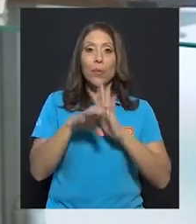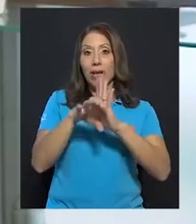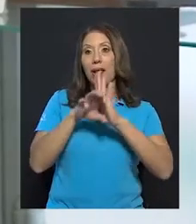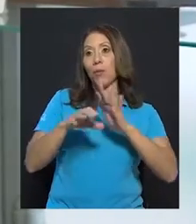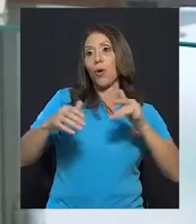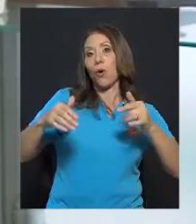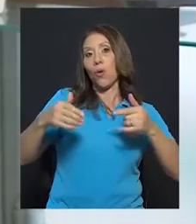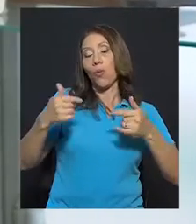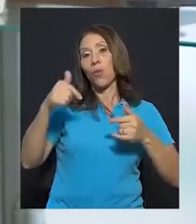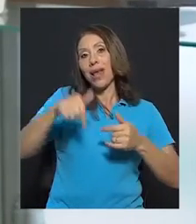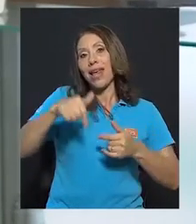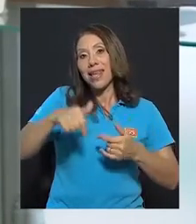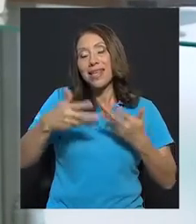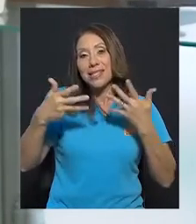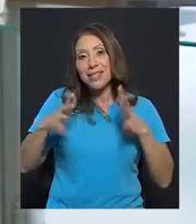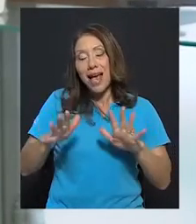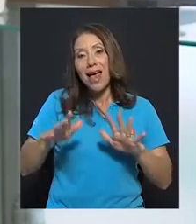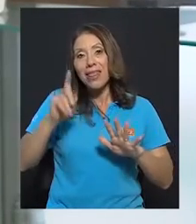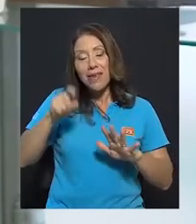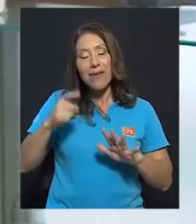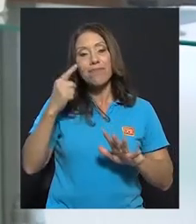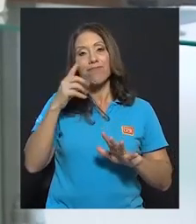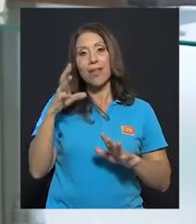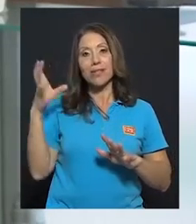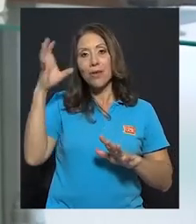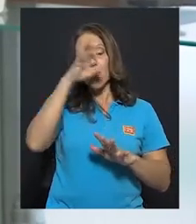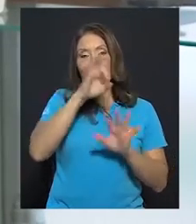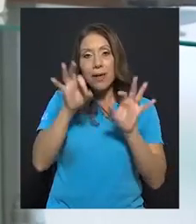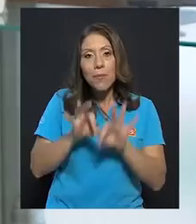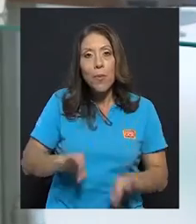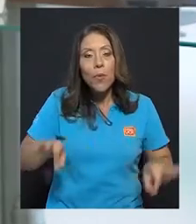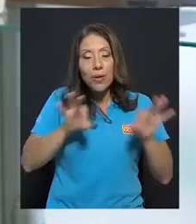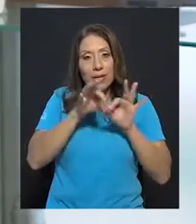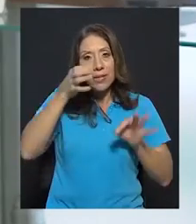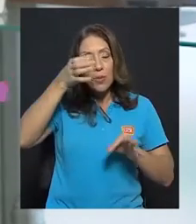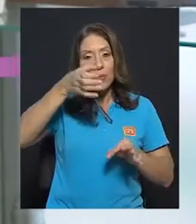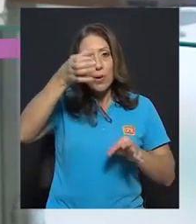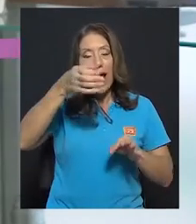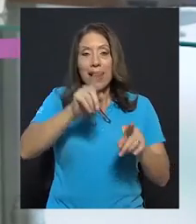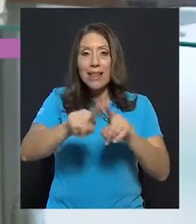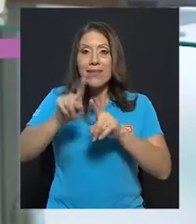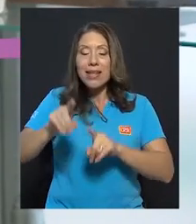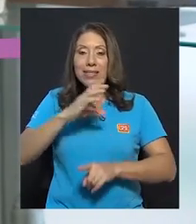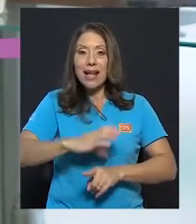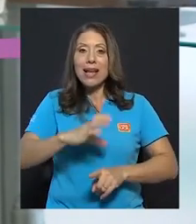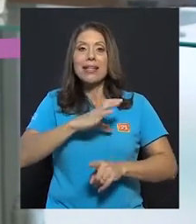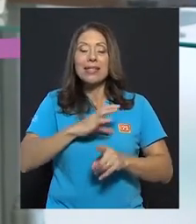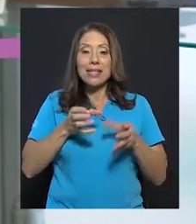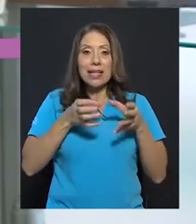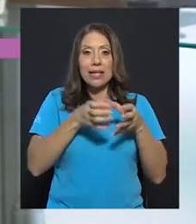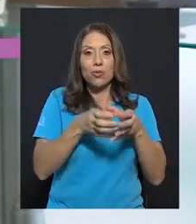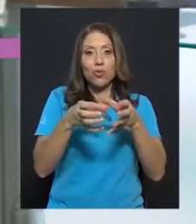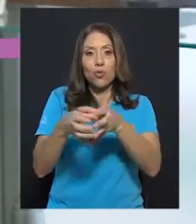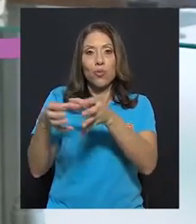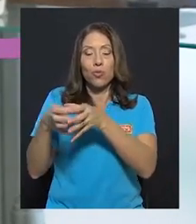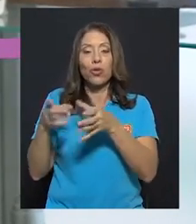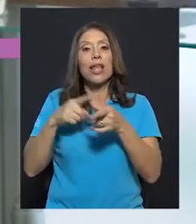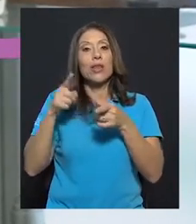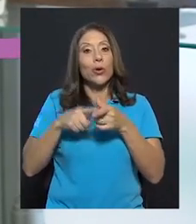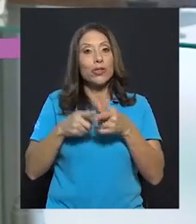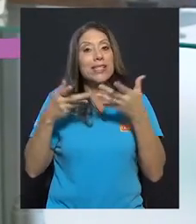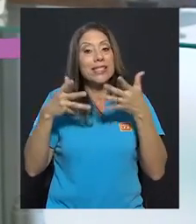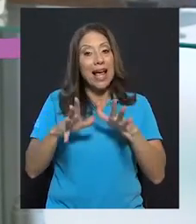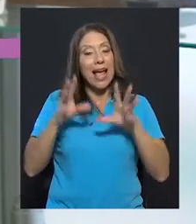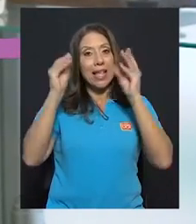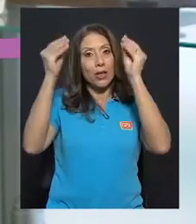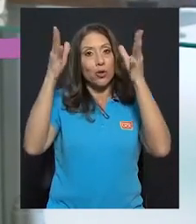porque aquí entra en juego lo que es propiamente la pertinencia cultural y otras circunstancias propias de las poblaciones. Entonces ahí es donde el docente,